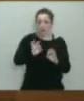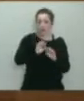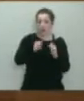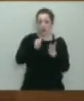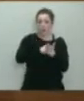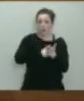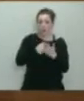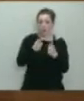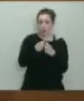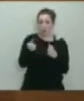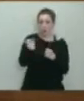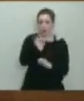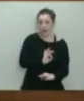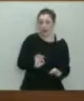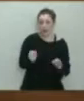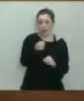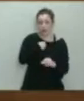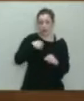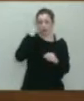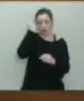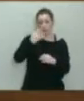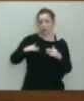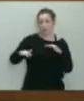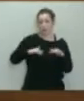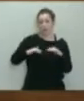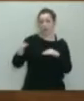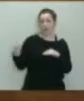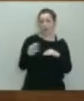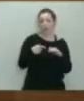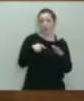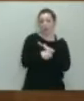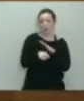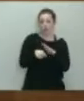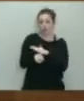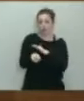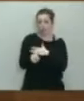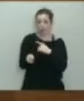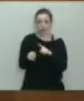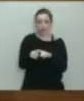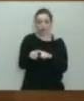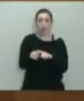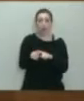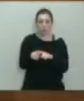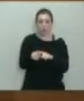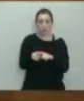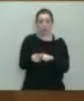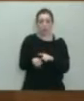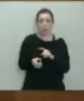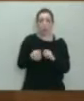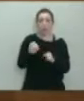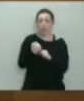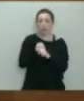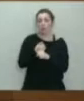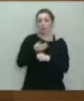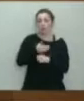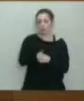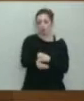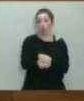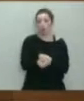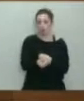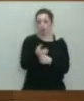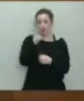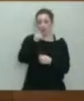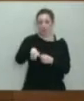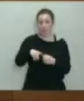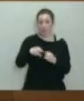blanco. Sí creemos que hay que movilizar en la medida de lo posible inversiones de carácter productivo, inversiones de futuro, y en esa línea